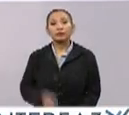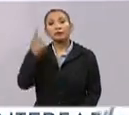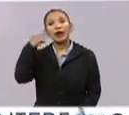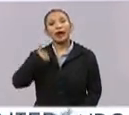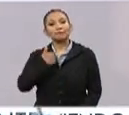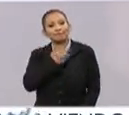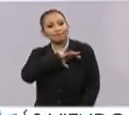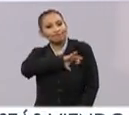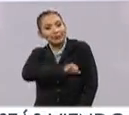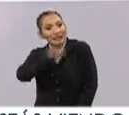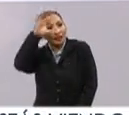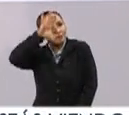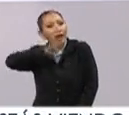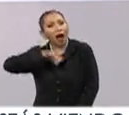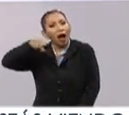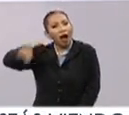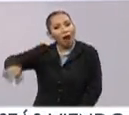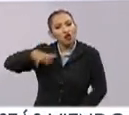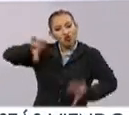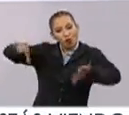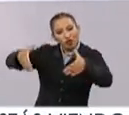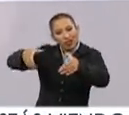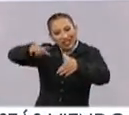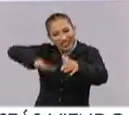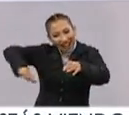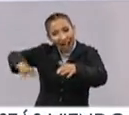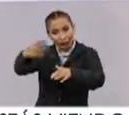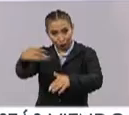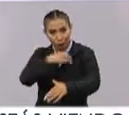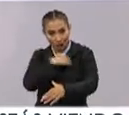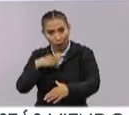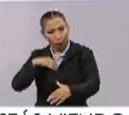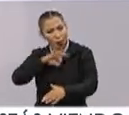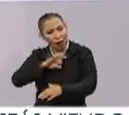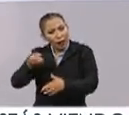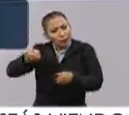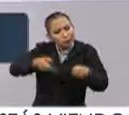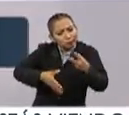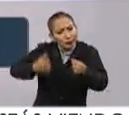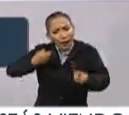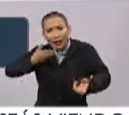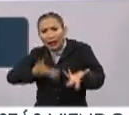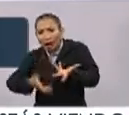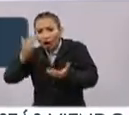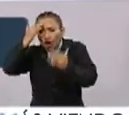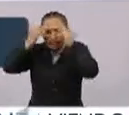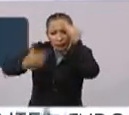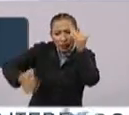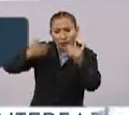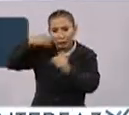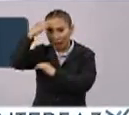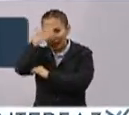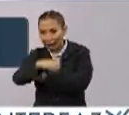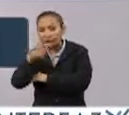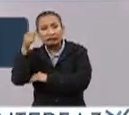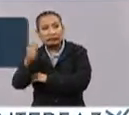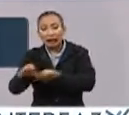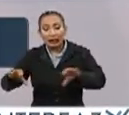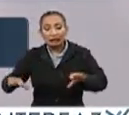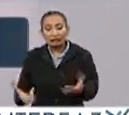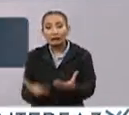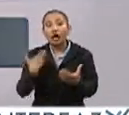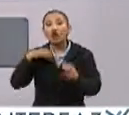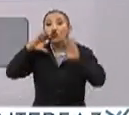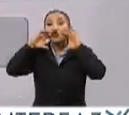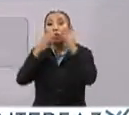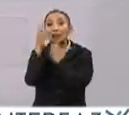para los amantes de la ciencia existe una comunidad en la que sus integrantes pueden compartir e intercambiar conocimiento y experiencias. Se trata